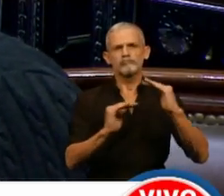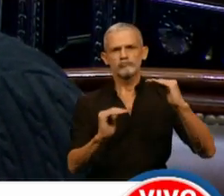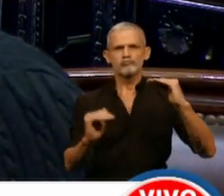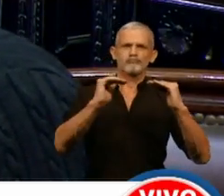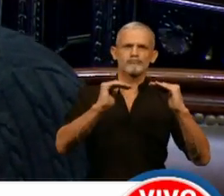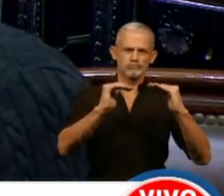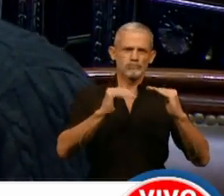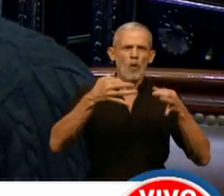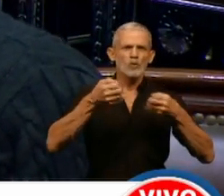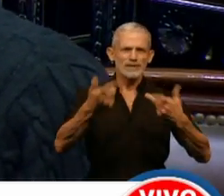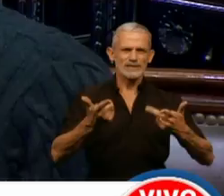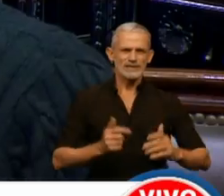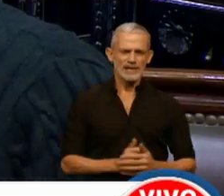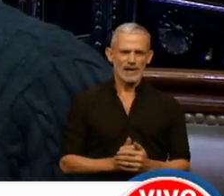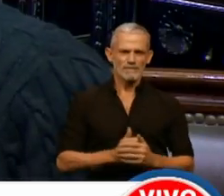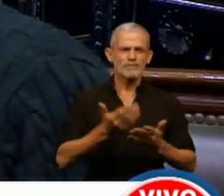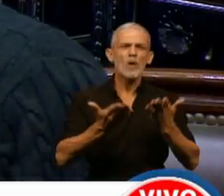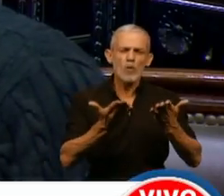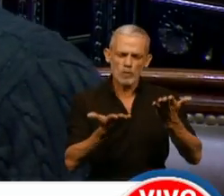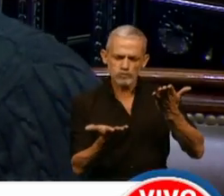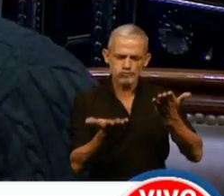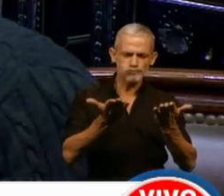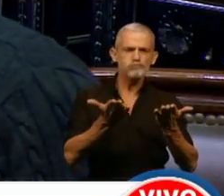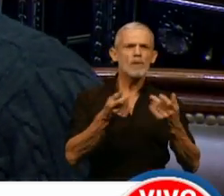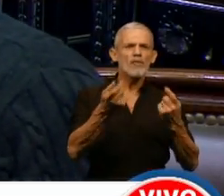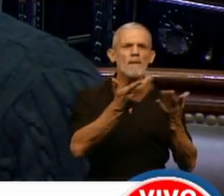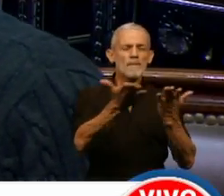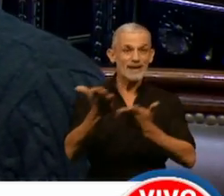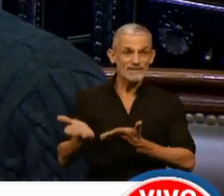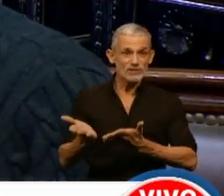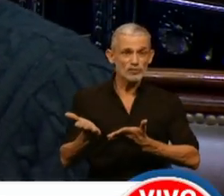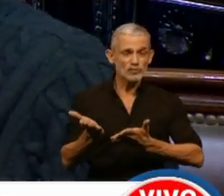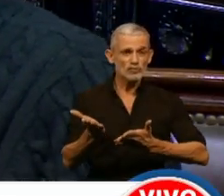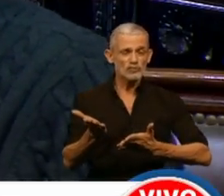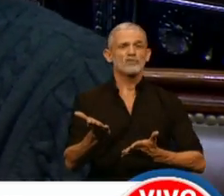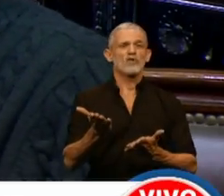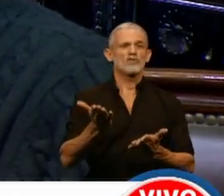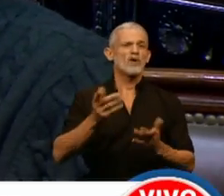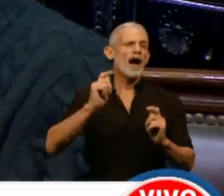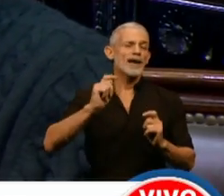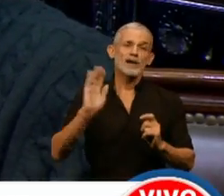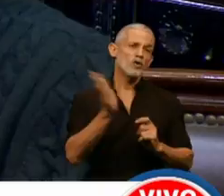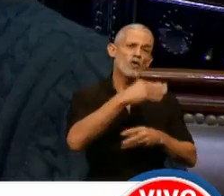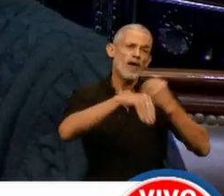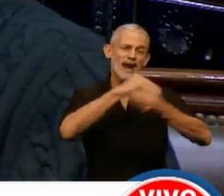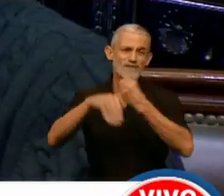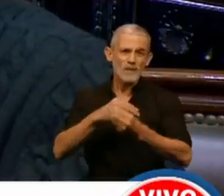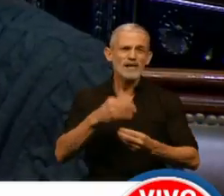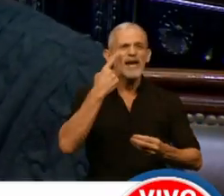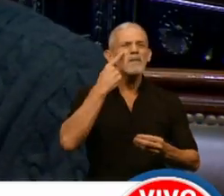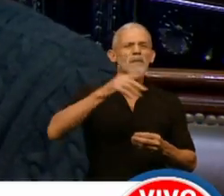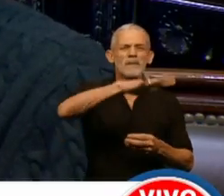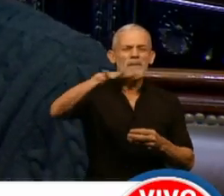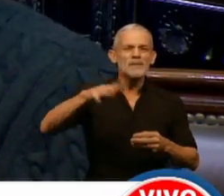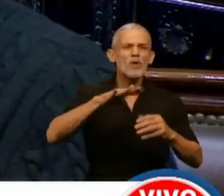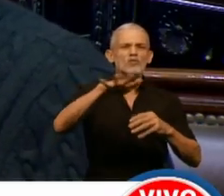dicho que incorpora importantes beneficios a todas las familias que vivimos en zonas frías